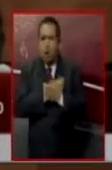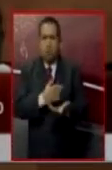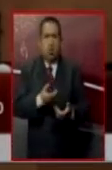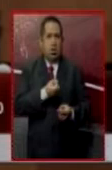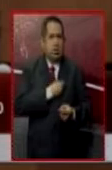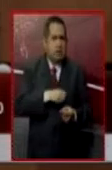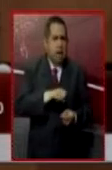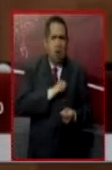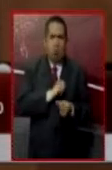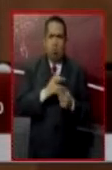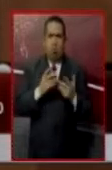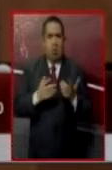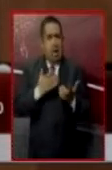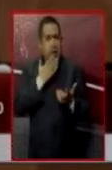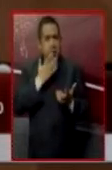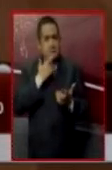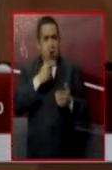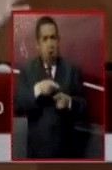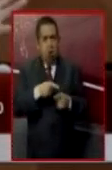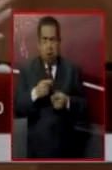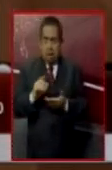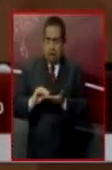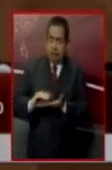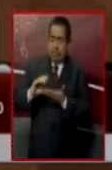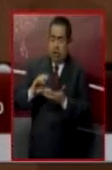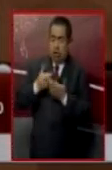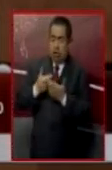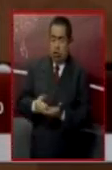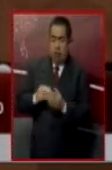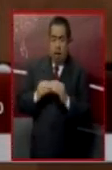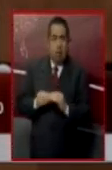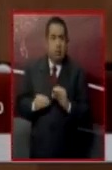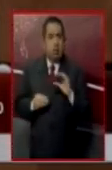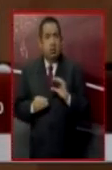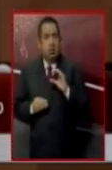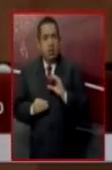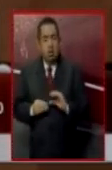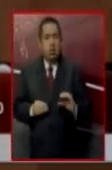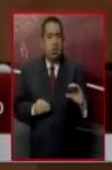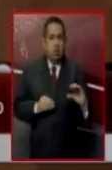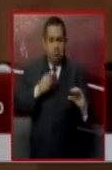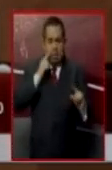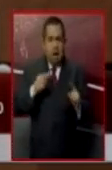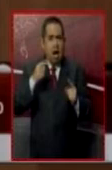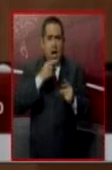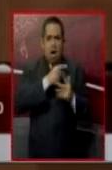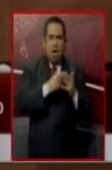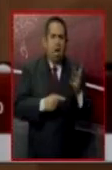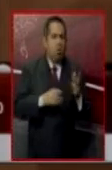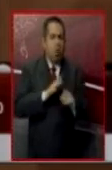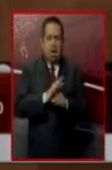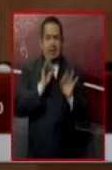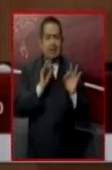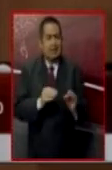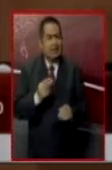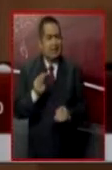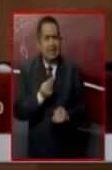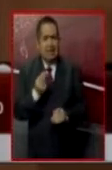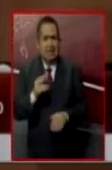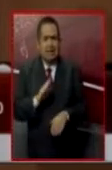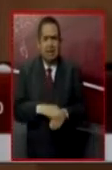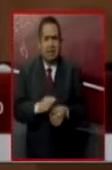y salud. Que estos recursos extraordinarios vayan a donde